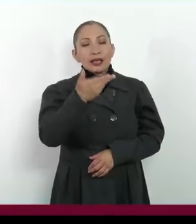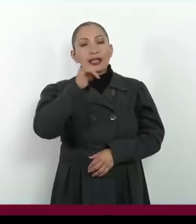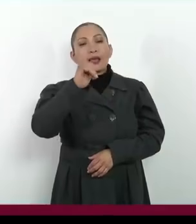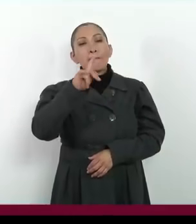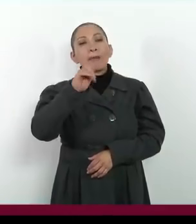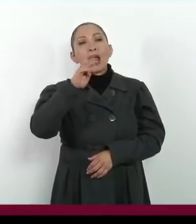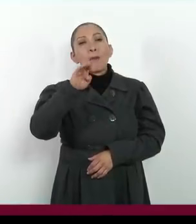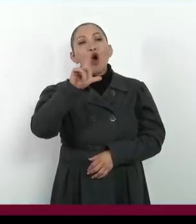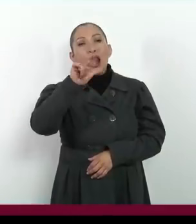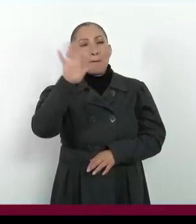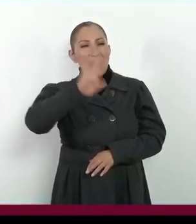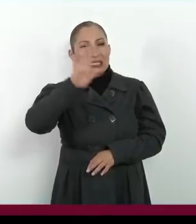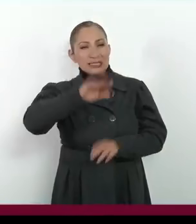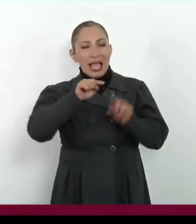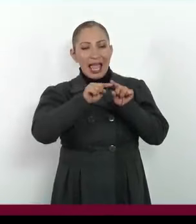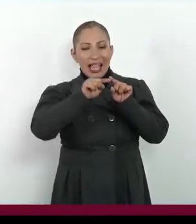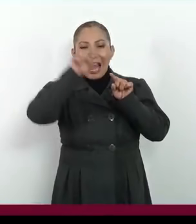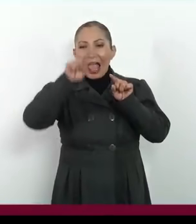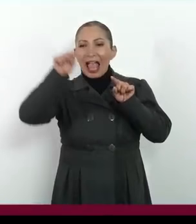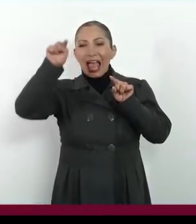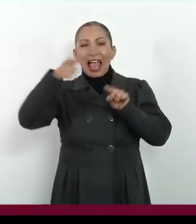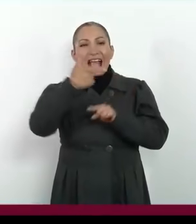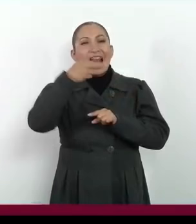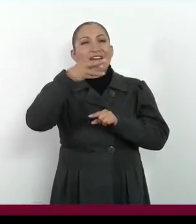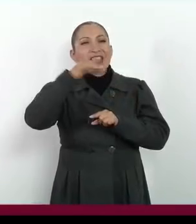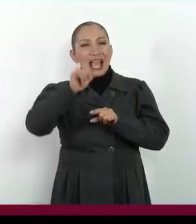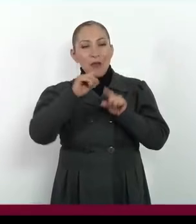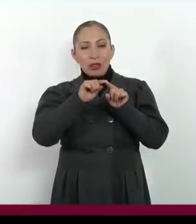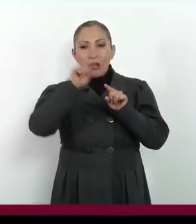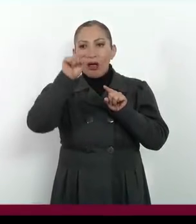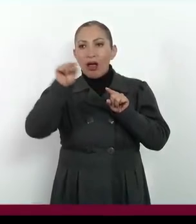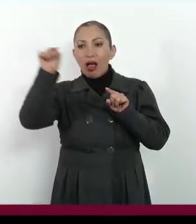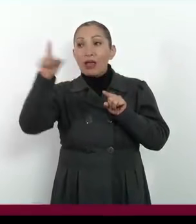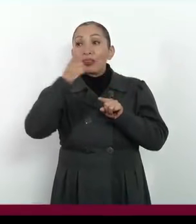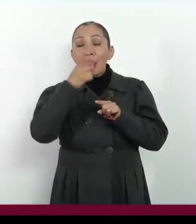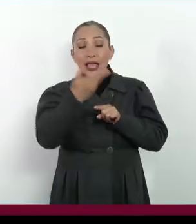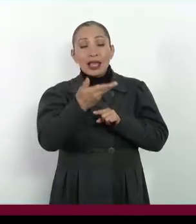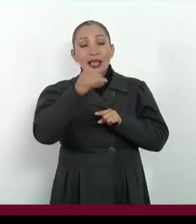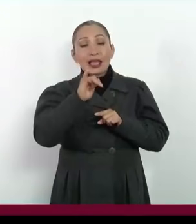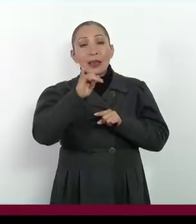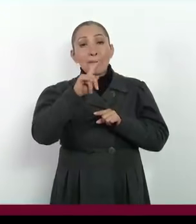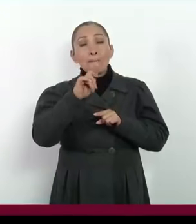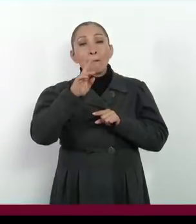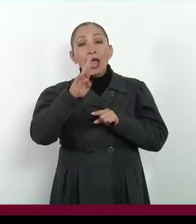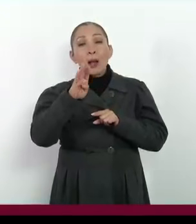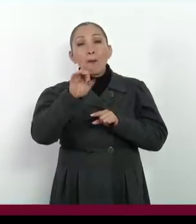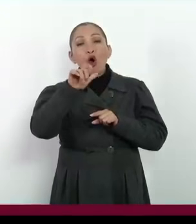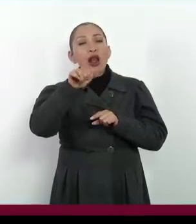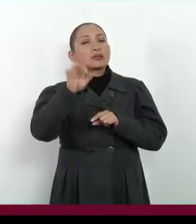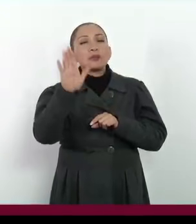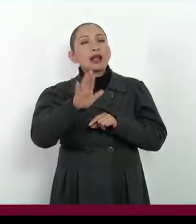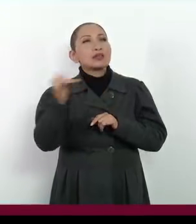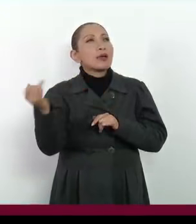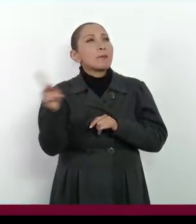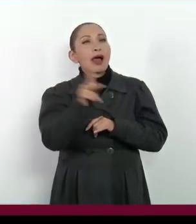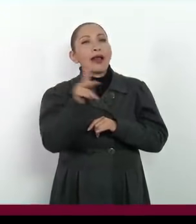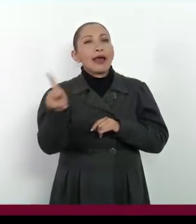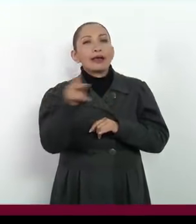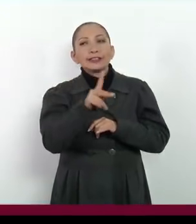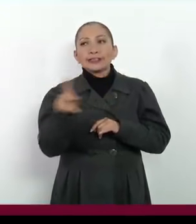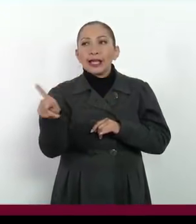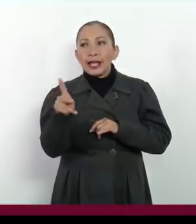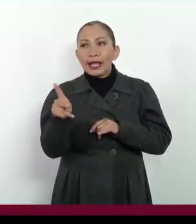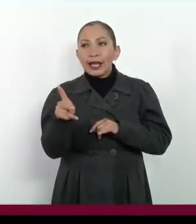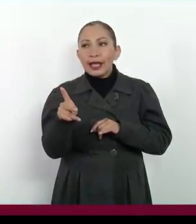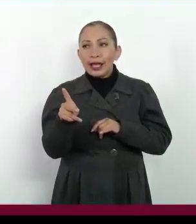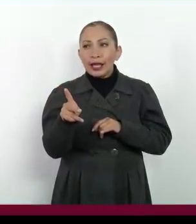muchísimo a las gráficas cuando crece. Así que, esencialmente, nos dice que las hipérbolas se parecen mucho a